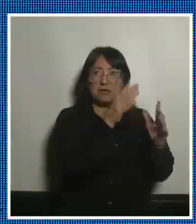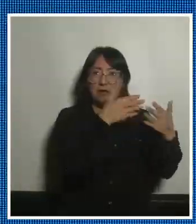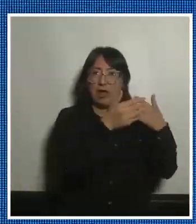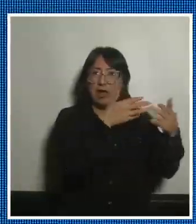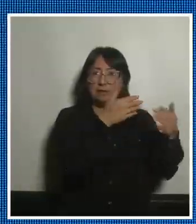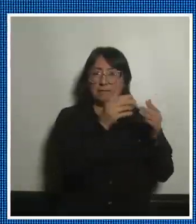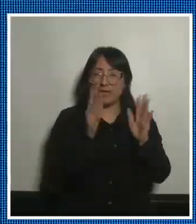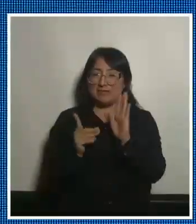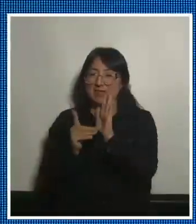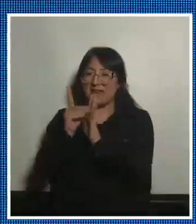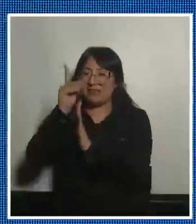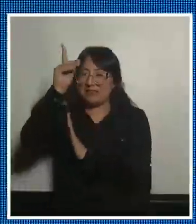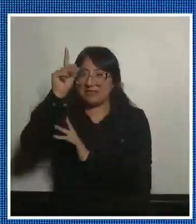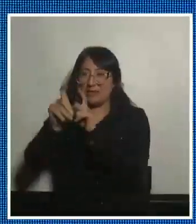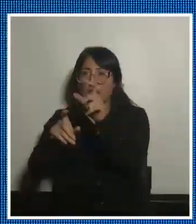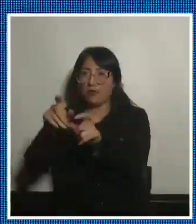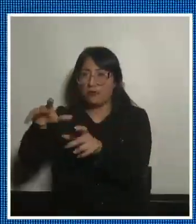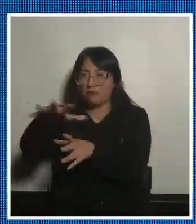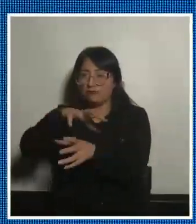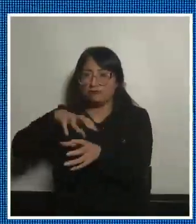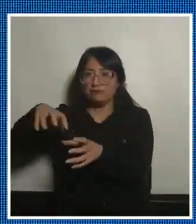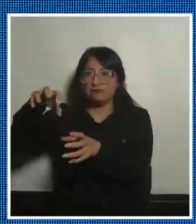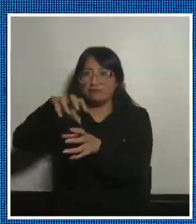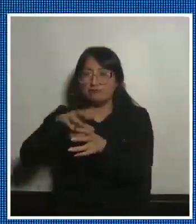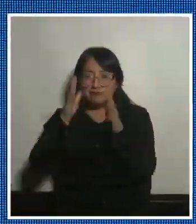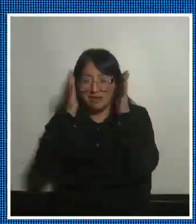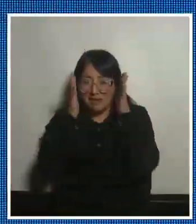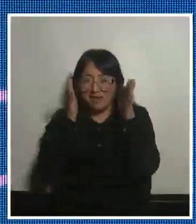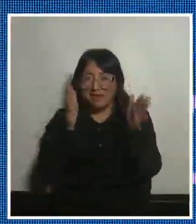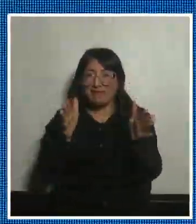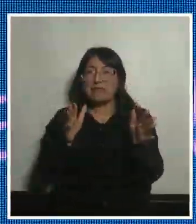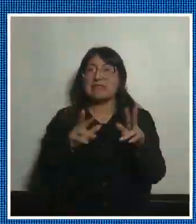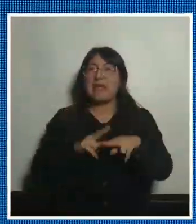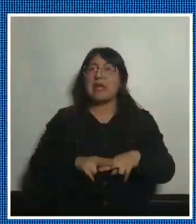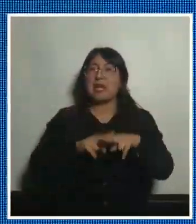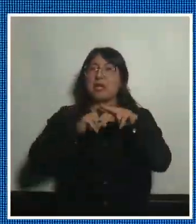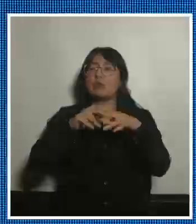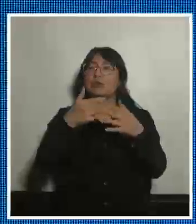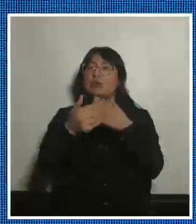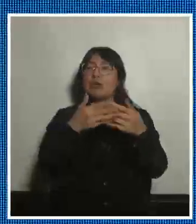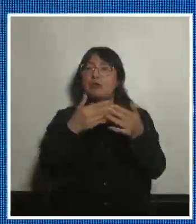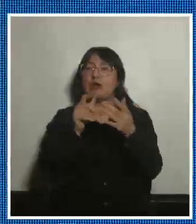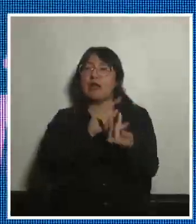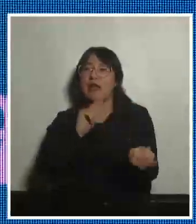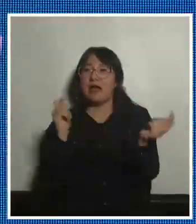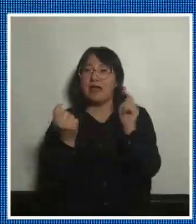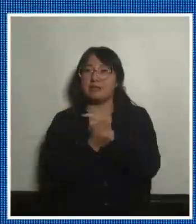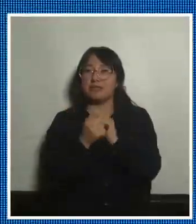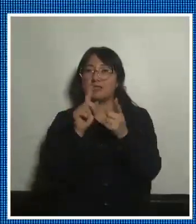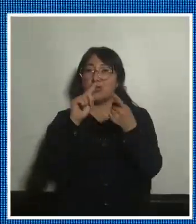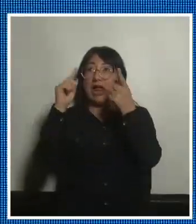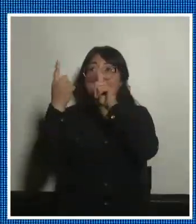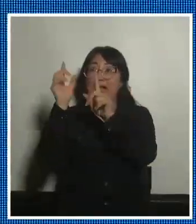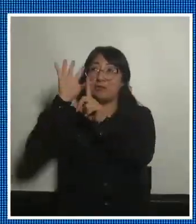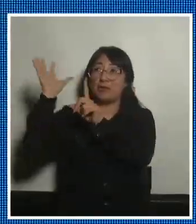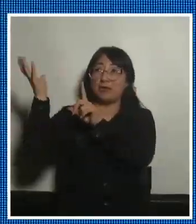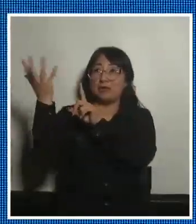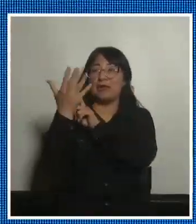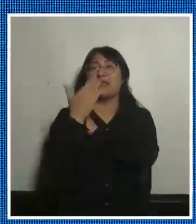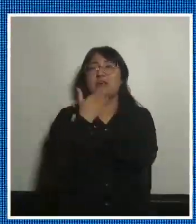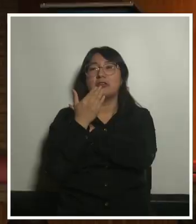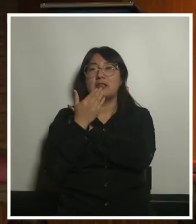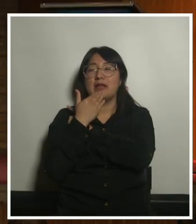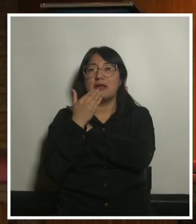urbano, con énfasis en la gestión de recursos naturales, la adaptación al cambio climático y la resiliencia